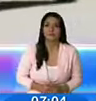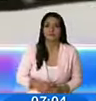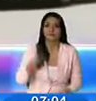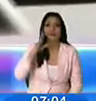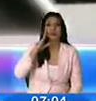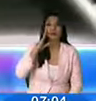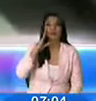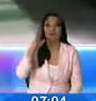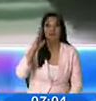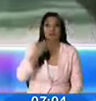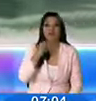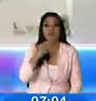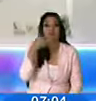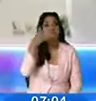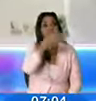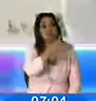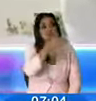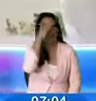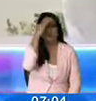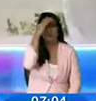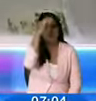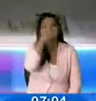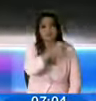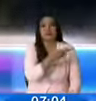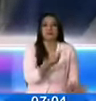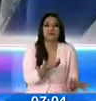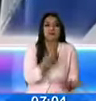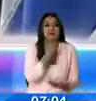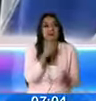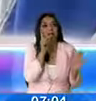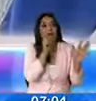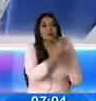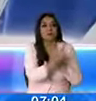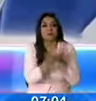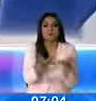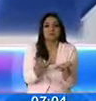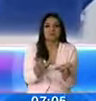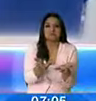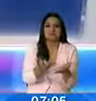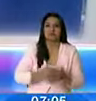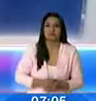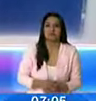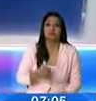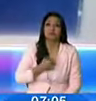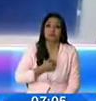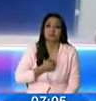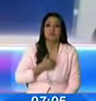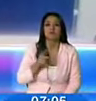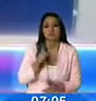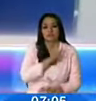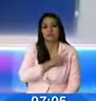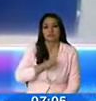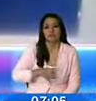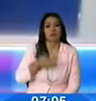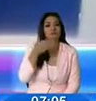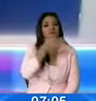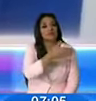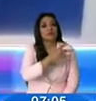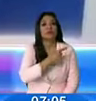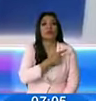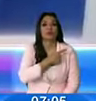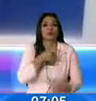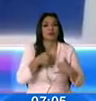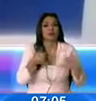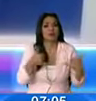la UPC nadie se ha acercado a denunciar. Vamos a acercar personalmente a tomar contacto con el propietario de este